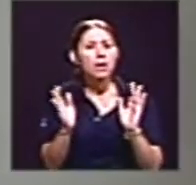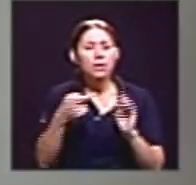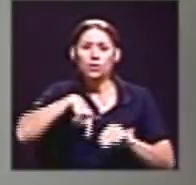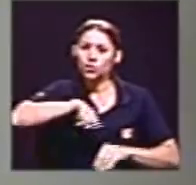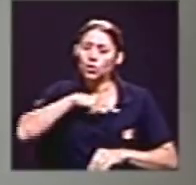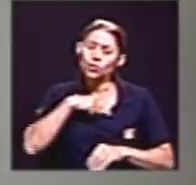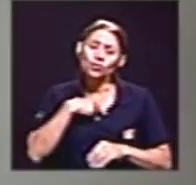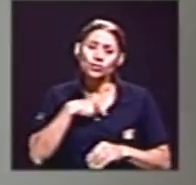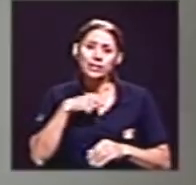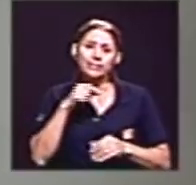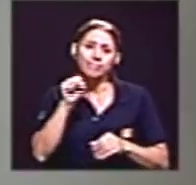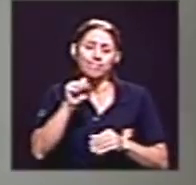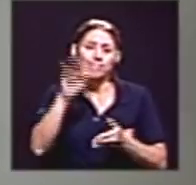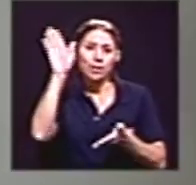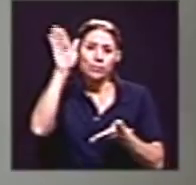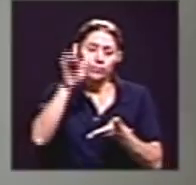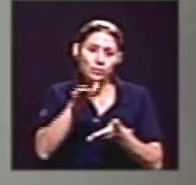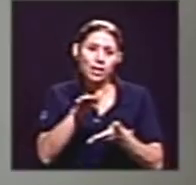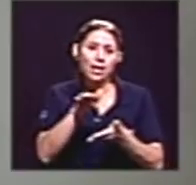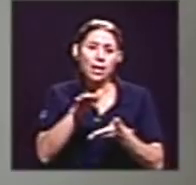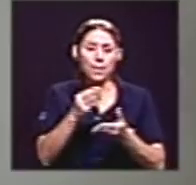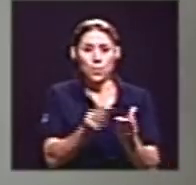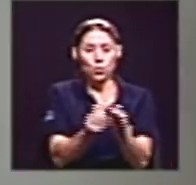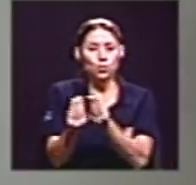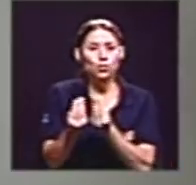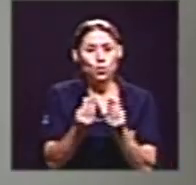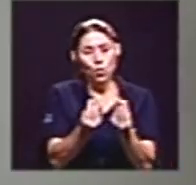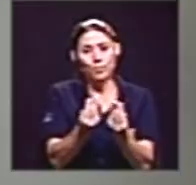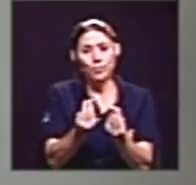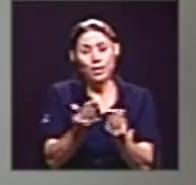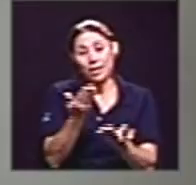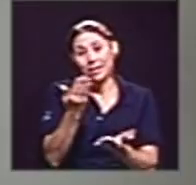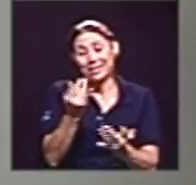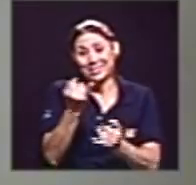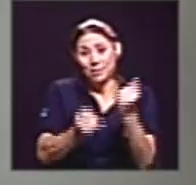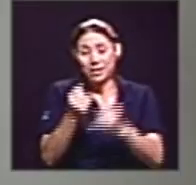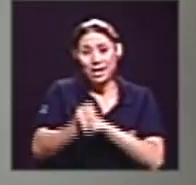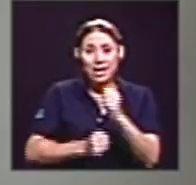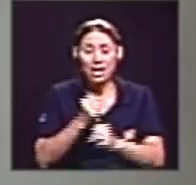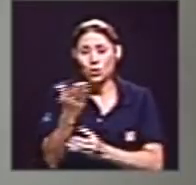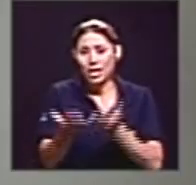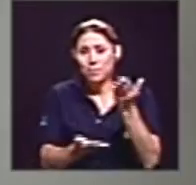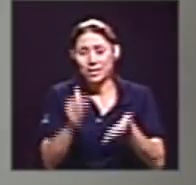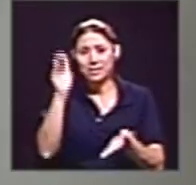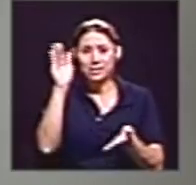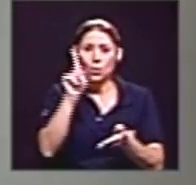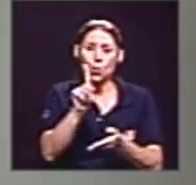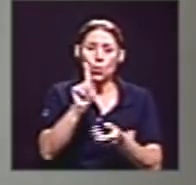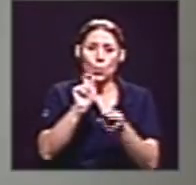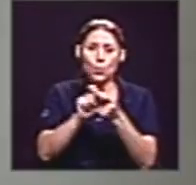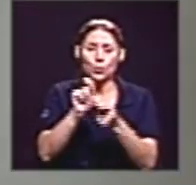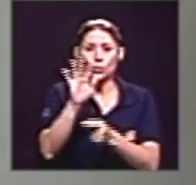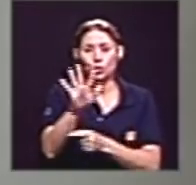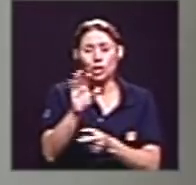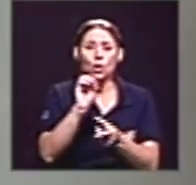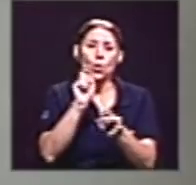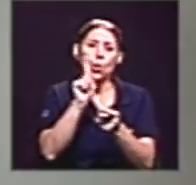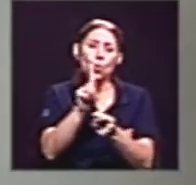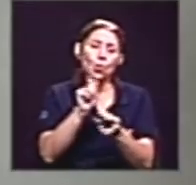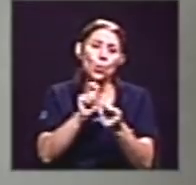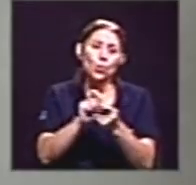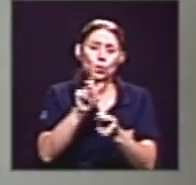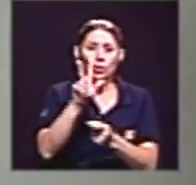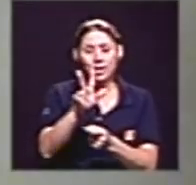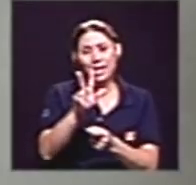caída en la producción. Al cerrar el año, posiblemente la economía esté cayendo alrededor de un 1,5%, 1,3%,